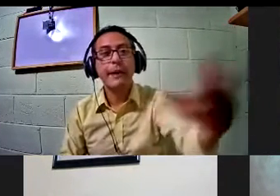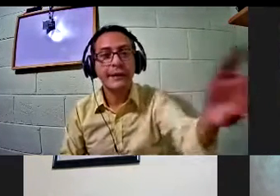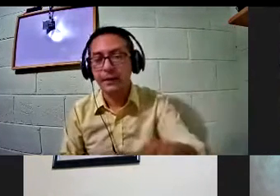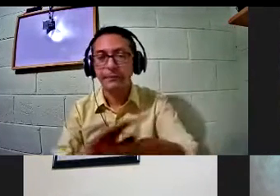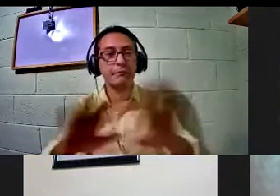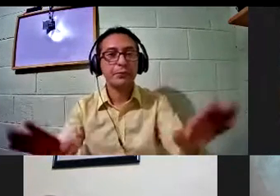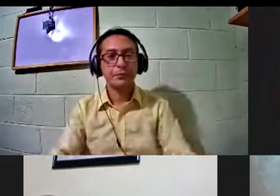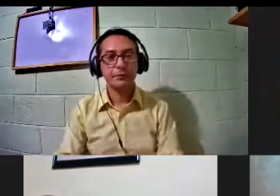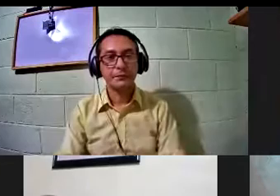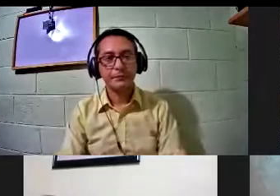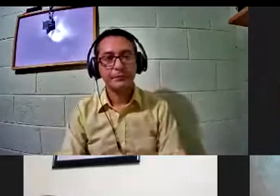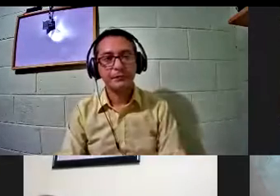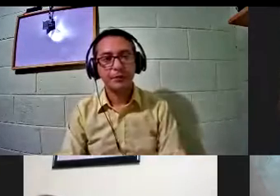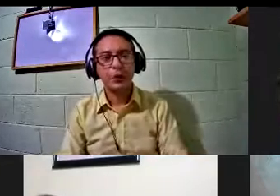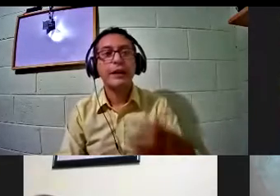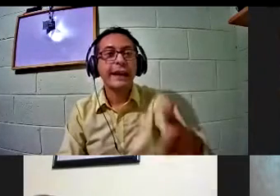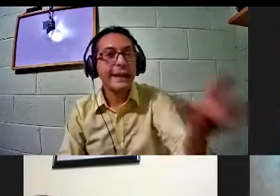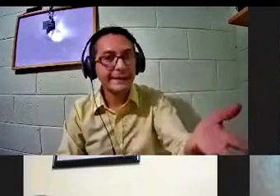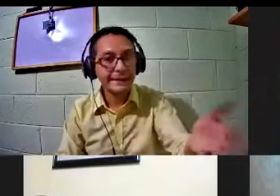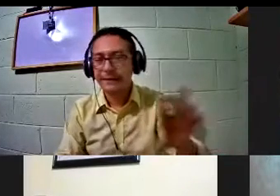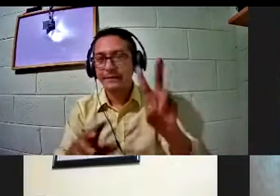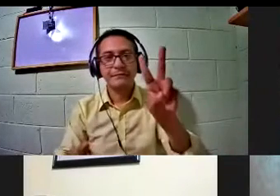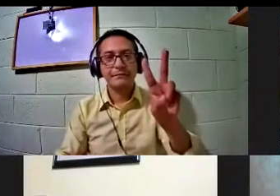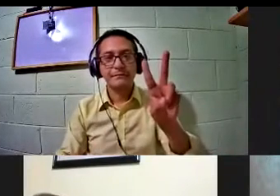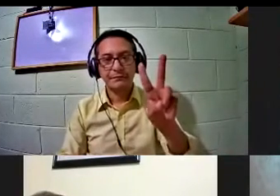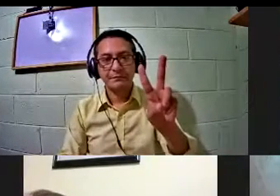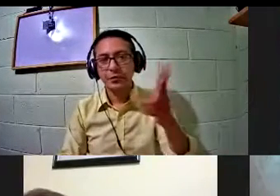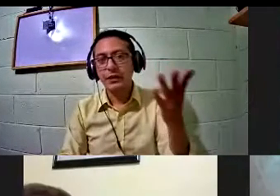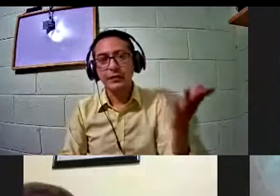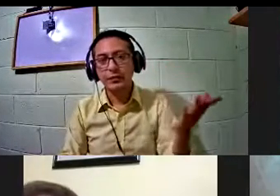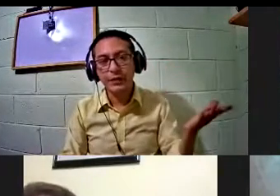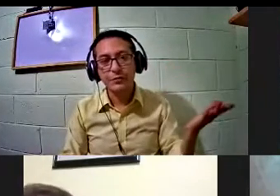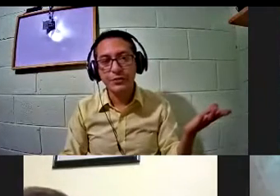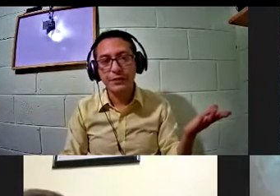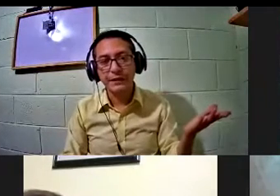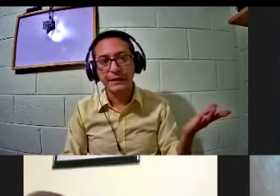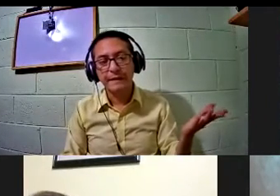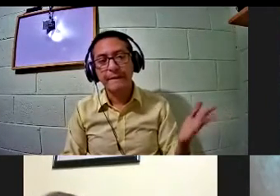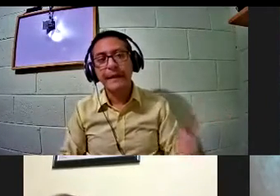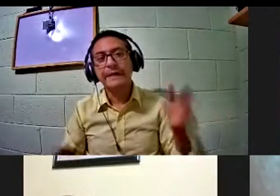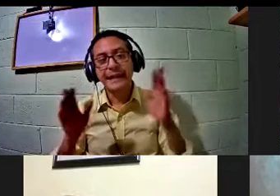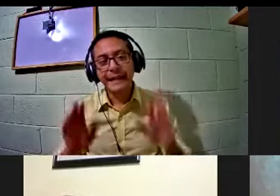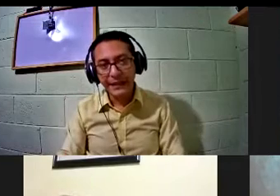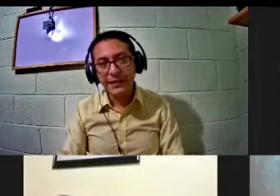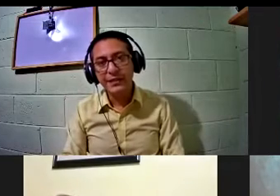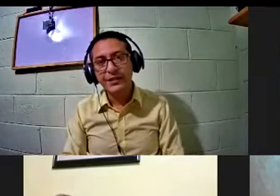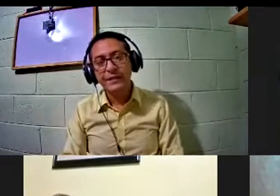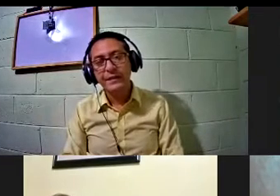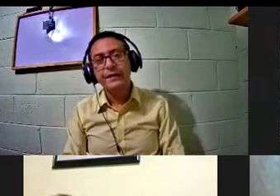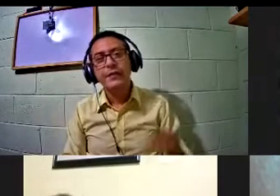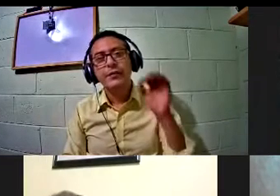qué vas a hacer, punto. O qué harás. Those are the two ways we use it. But in